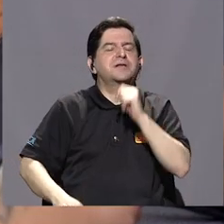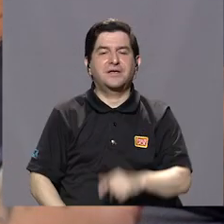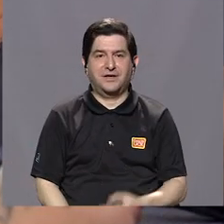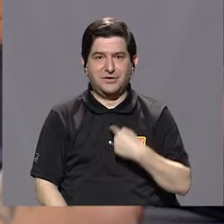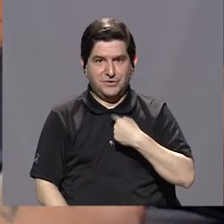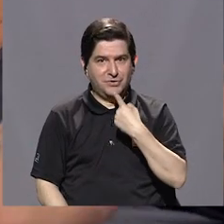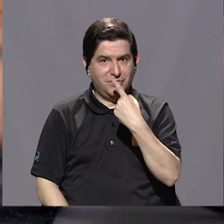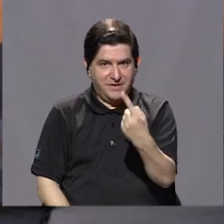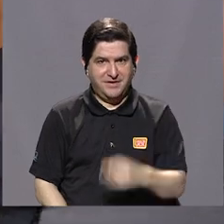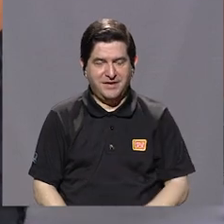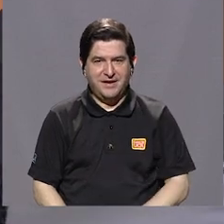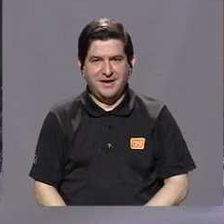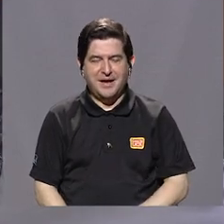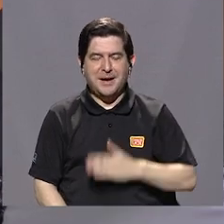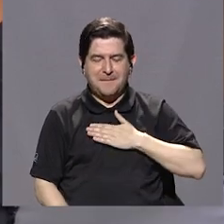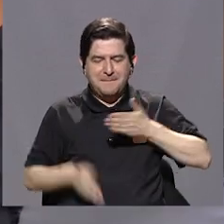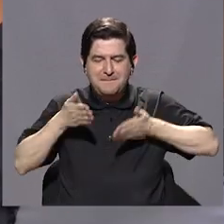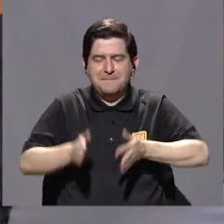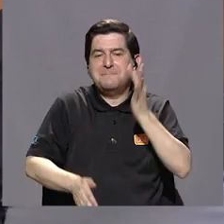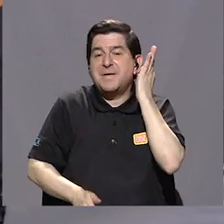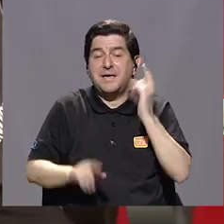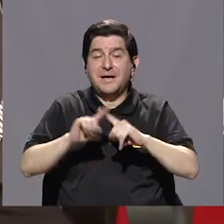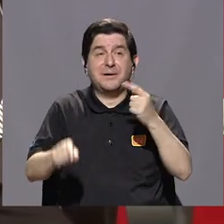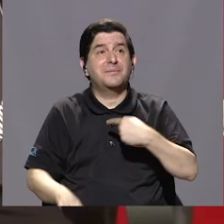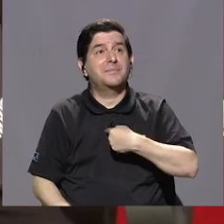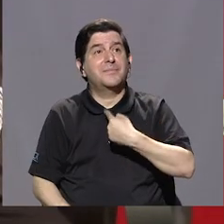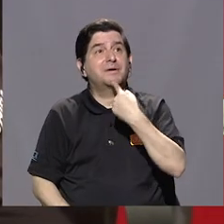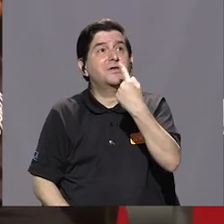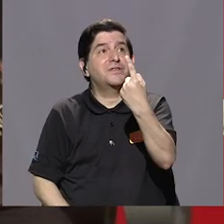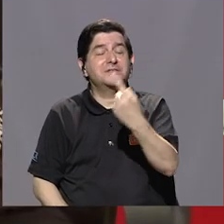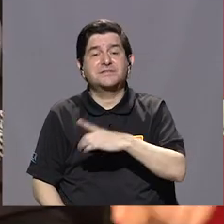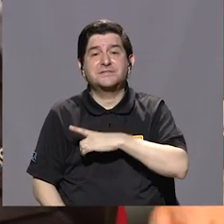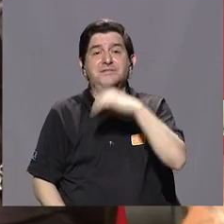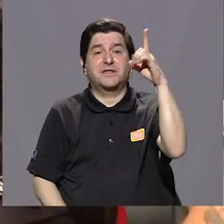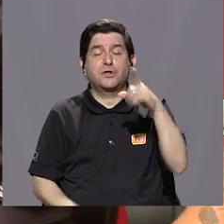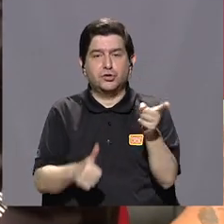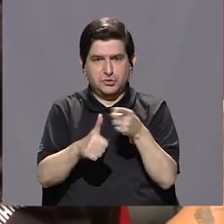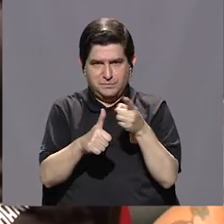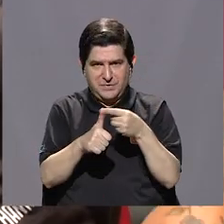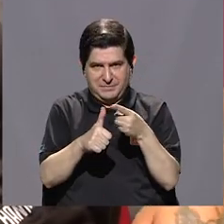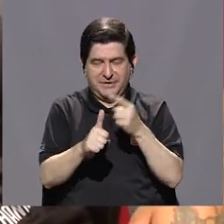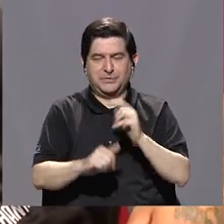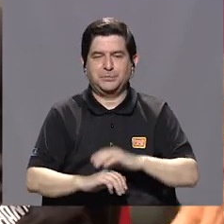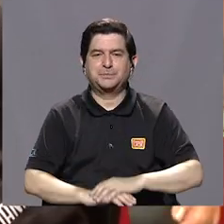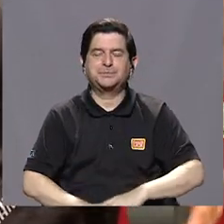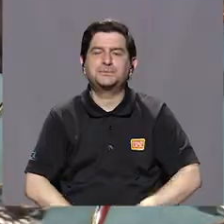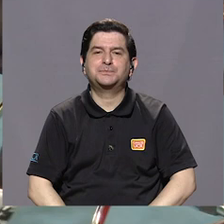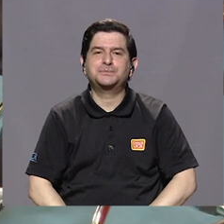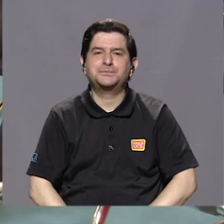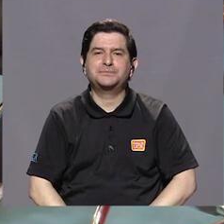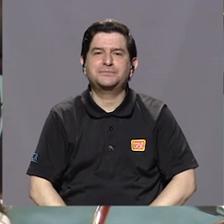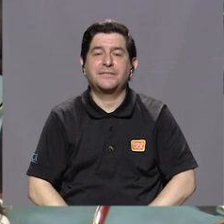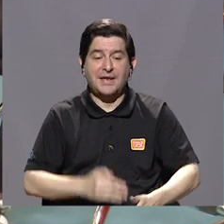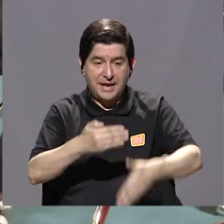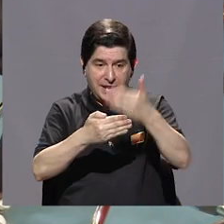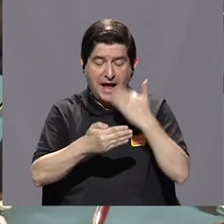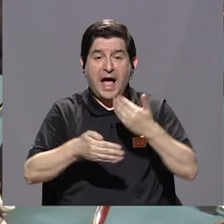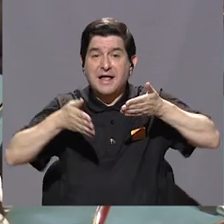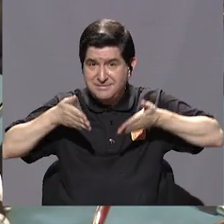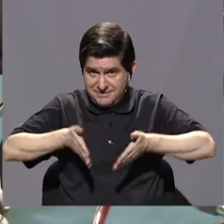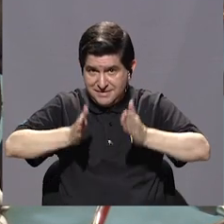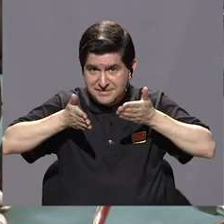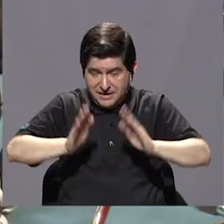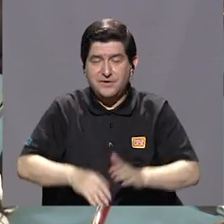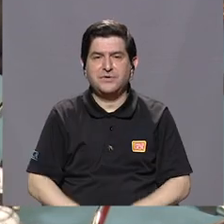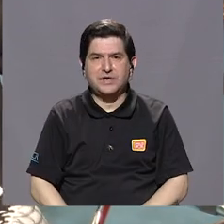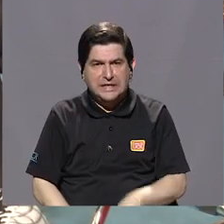diría que el amor de mi vida es mi hija, pero dice el Señor que Él tiene que estar primero en todo, incluso antes de nuestros hijos, y es